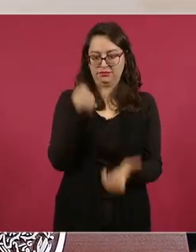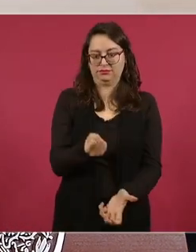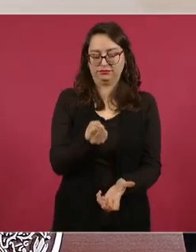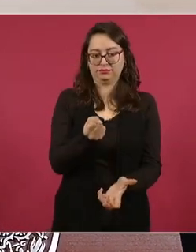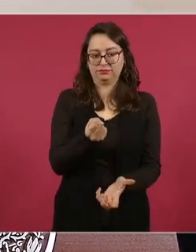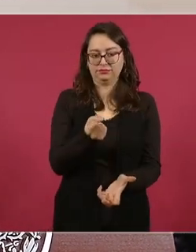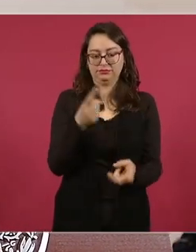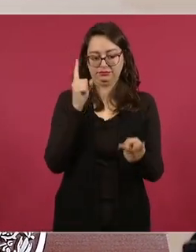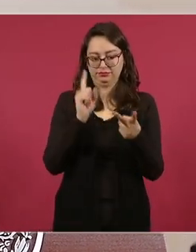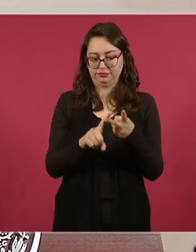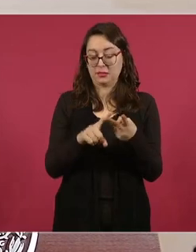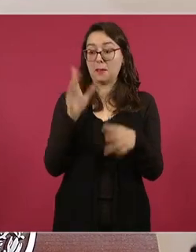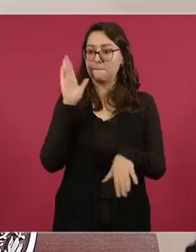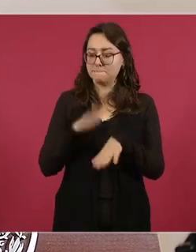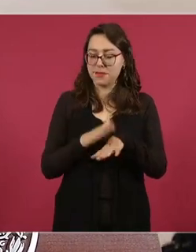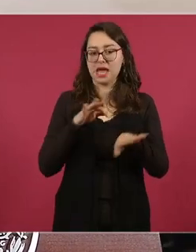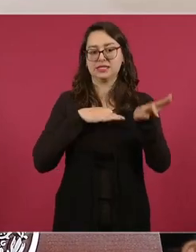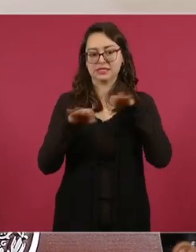son empleos,